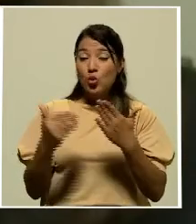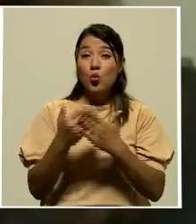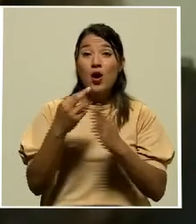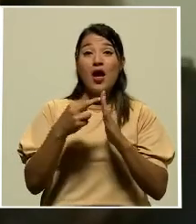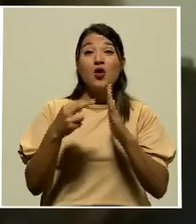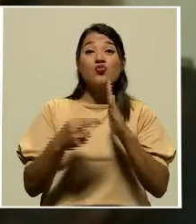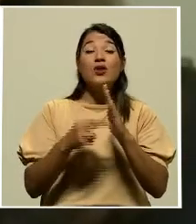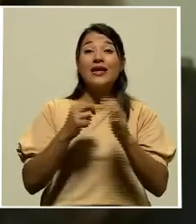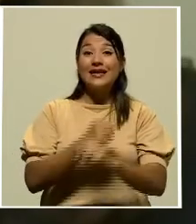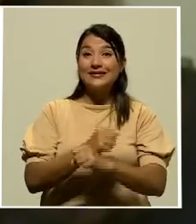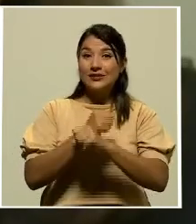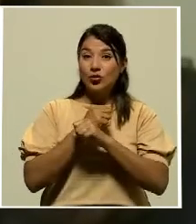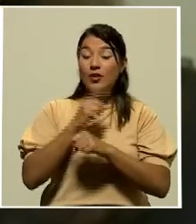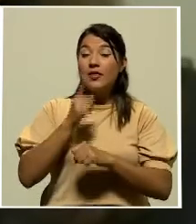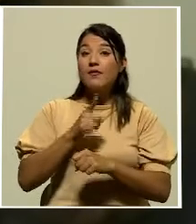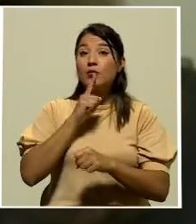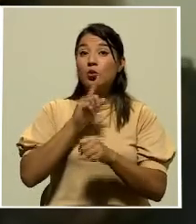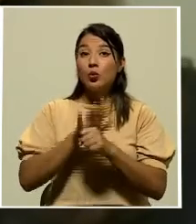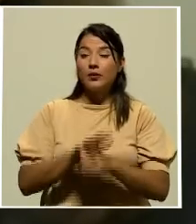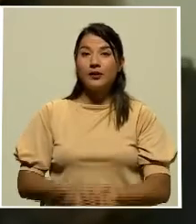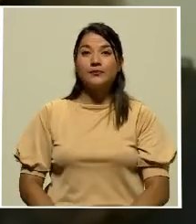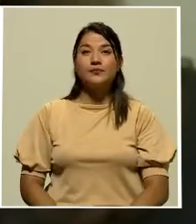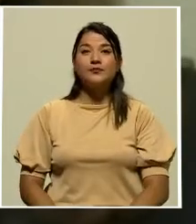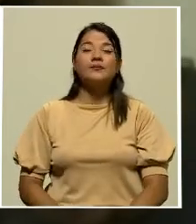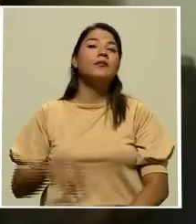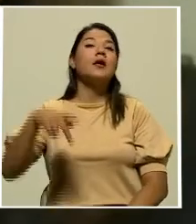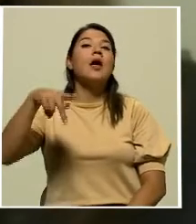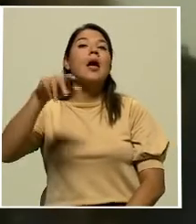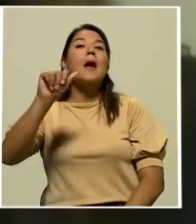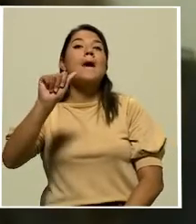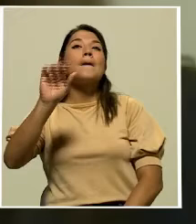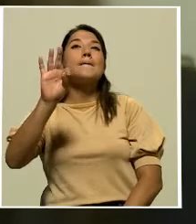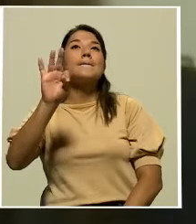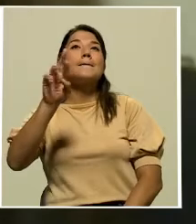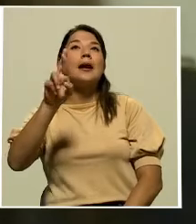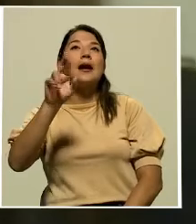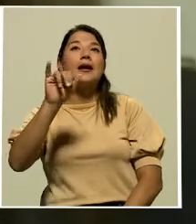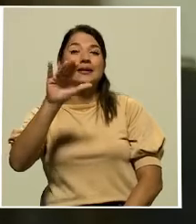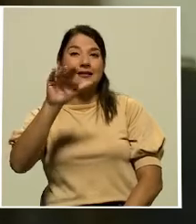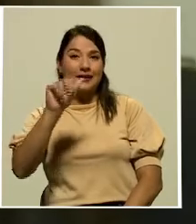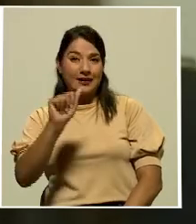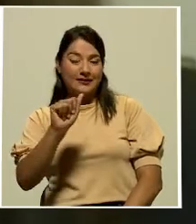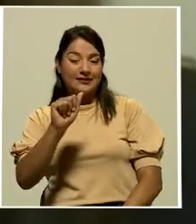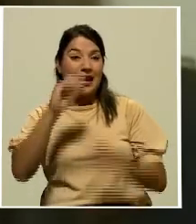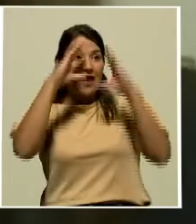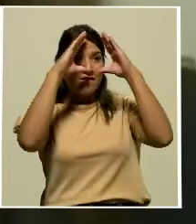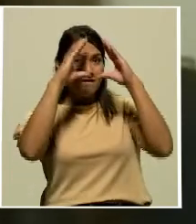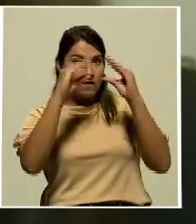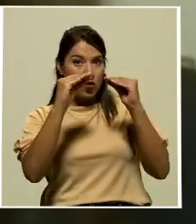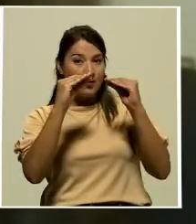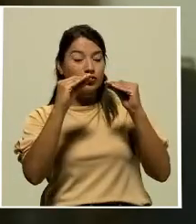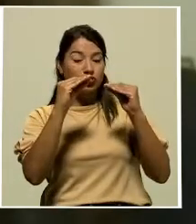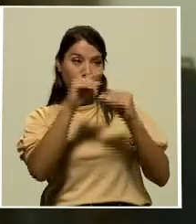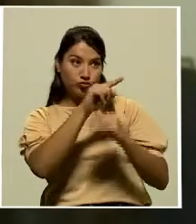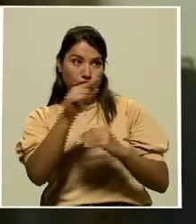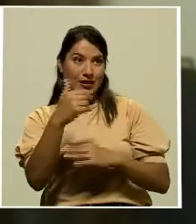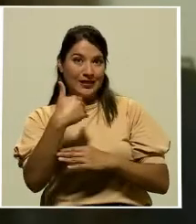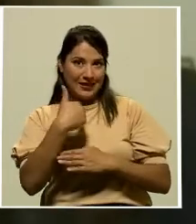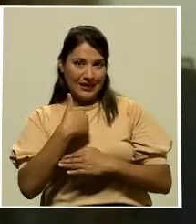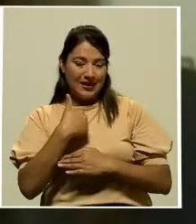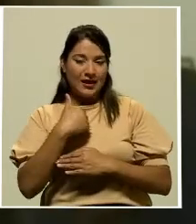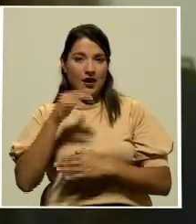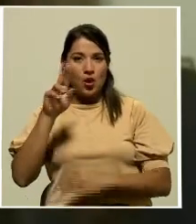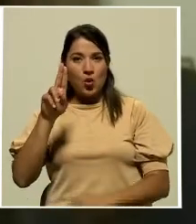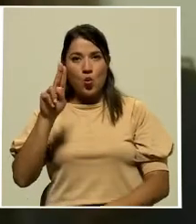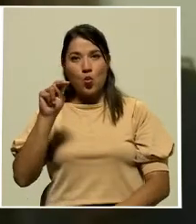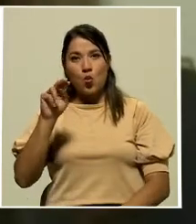seguridad que tenemos que respetar. Doña Patricia, de la información que ustedes tienen como UNICEF, ¿cómo ha sido